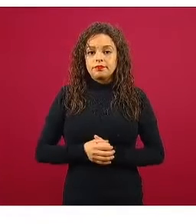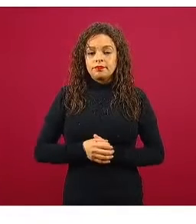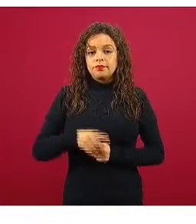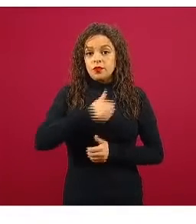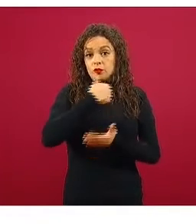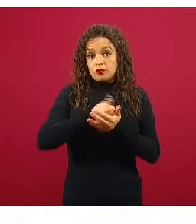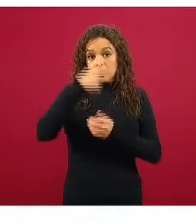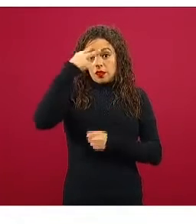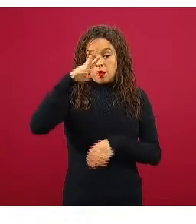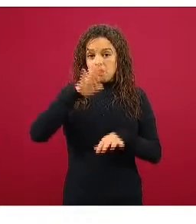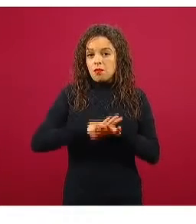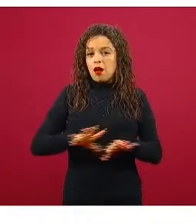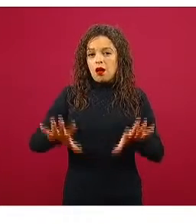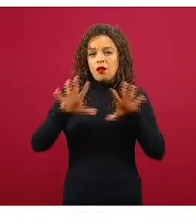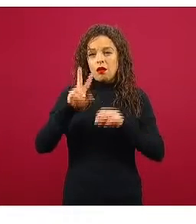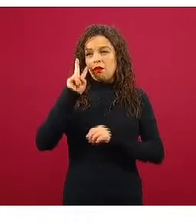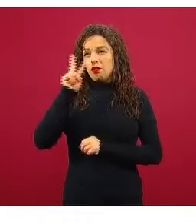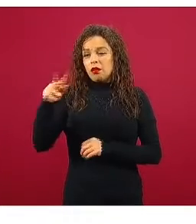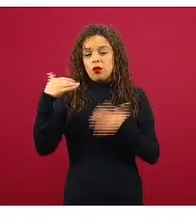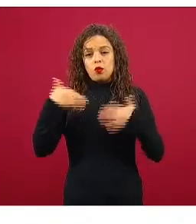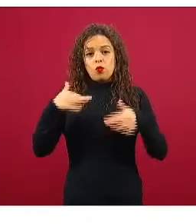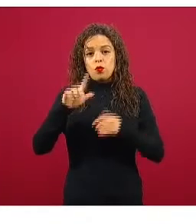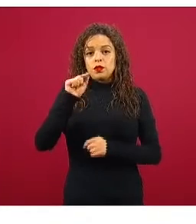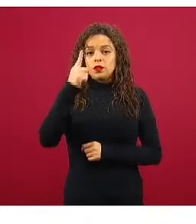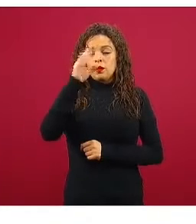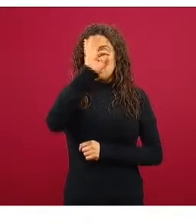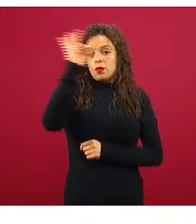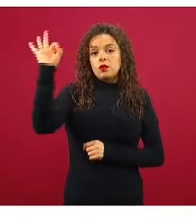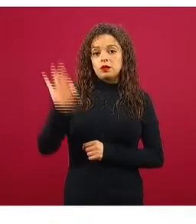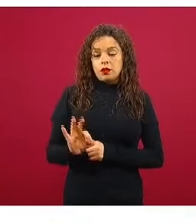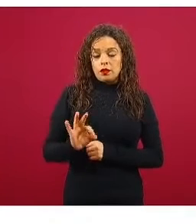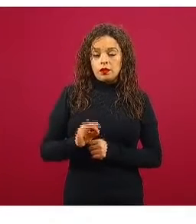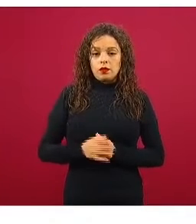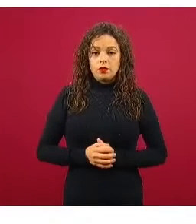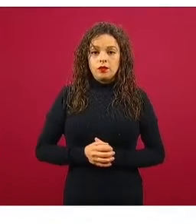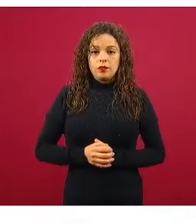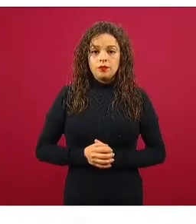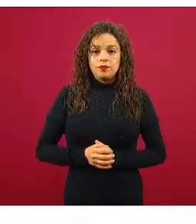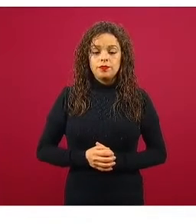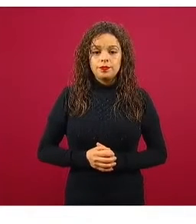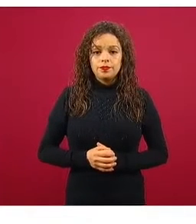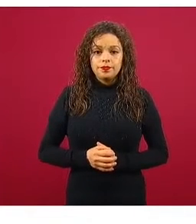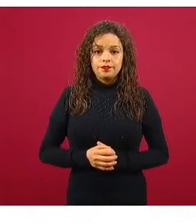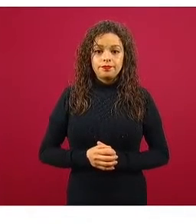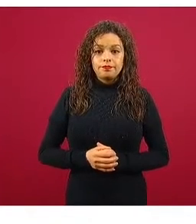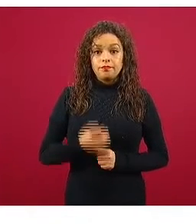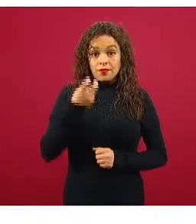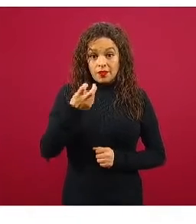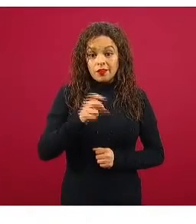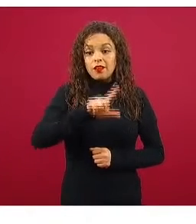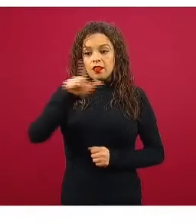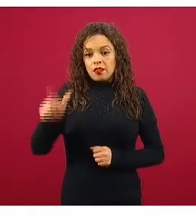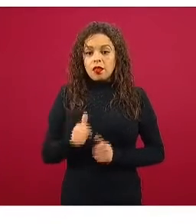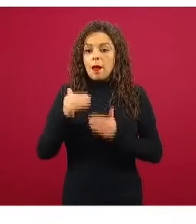con un 71%. Y esto lógicamente va a aumentar o disminuir dependiendo de